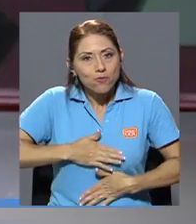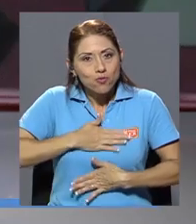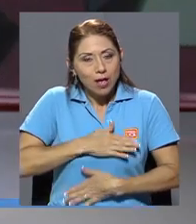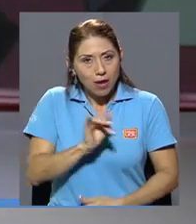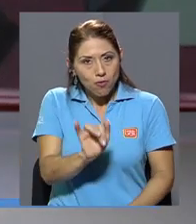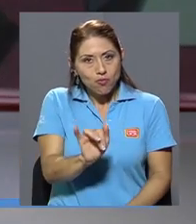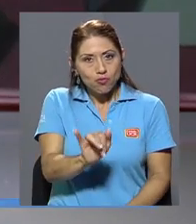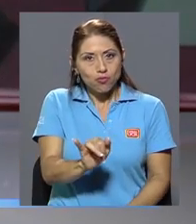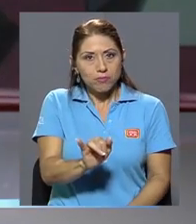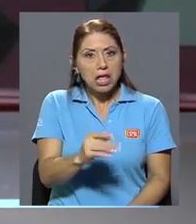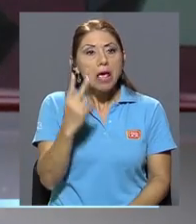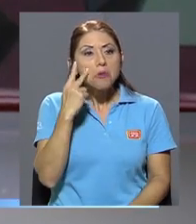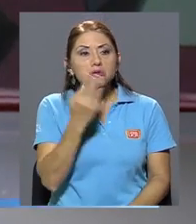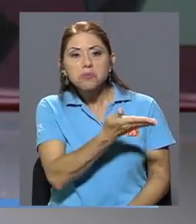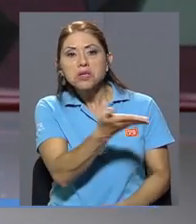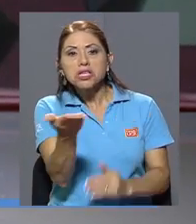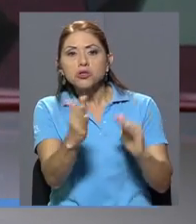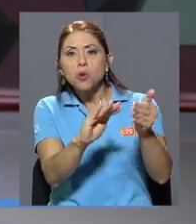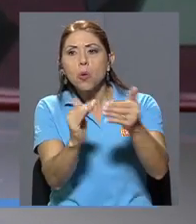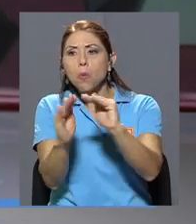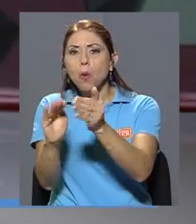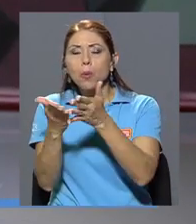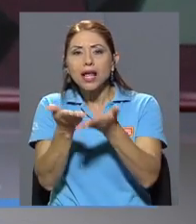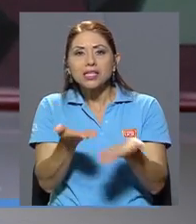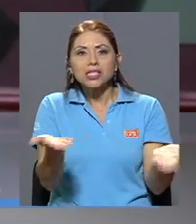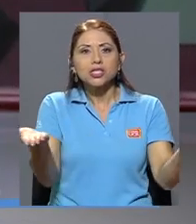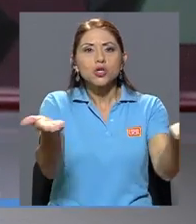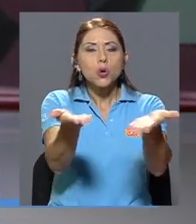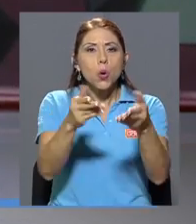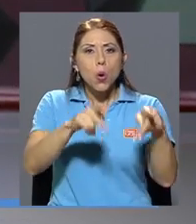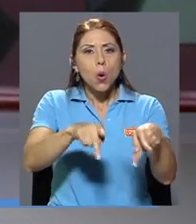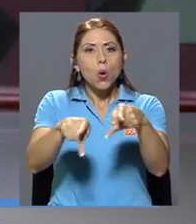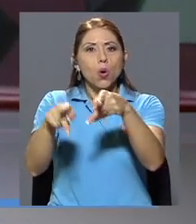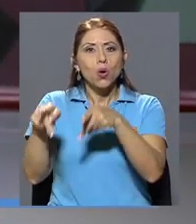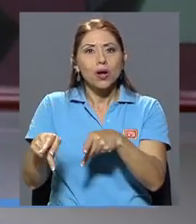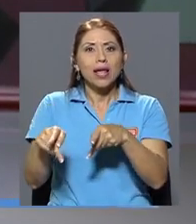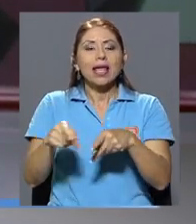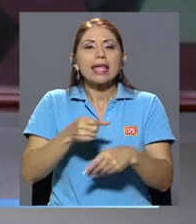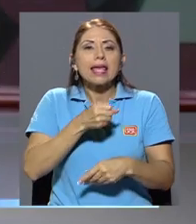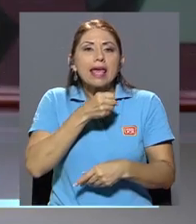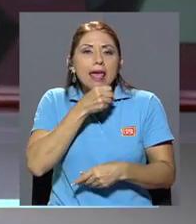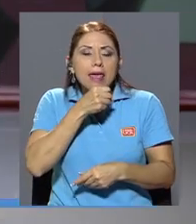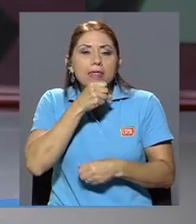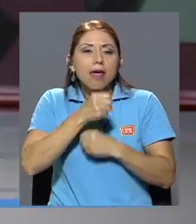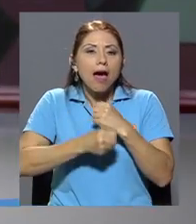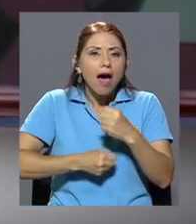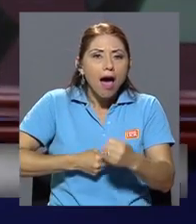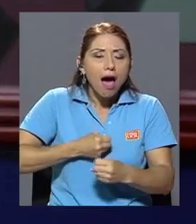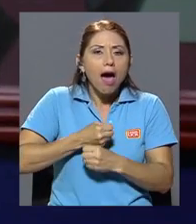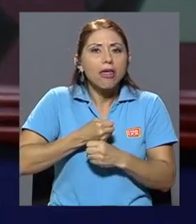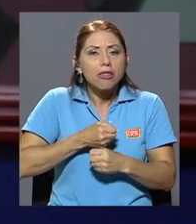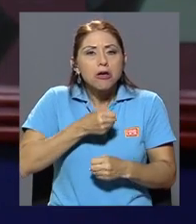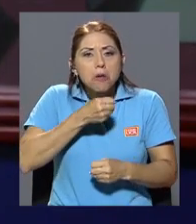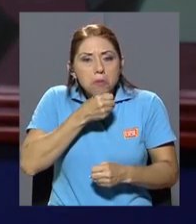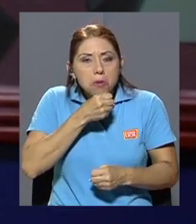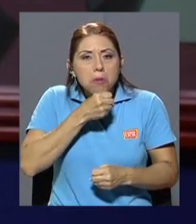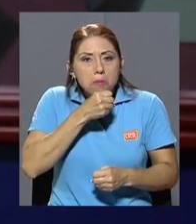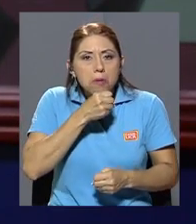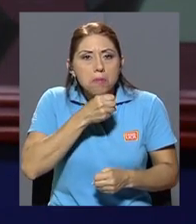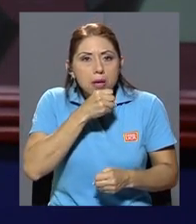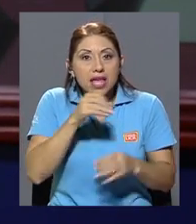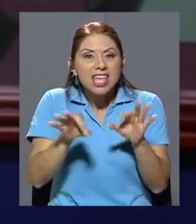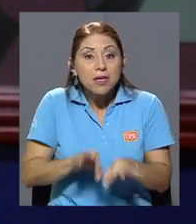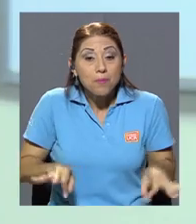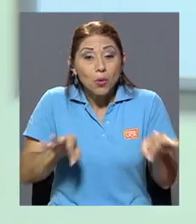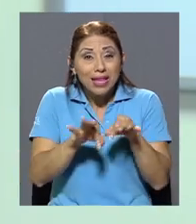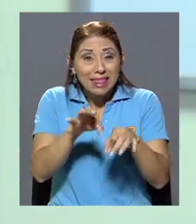visto a nivel poblacional que la edad o la sobrevida es cada vez más alta. Lo importante es que ese